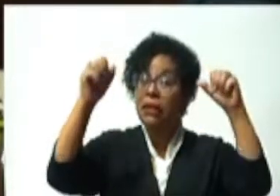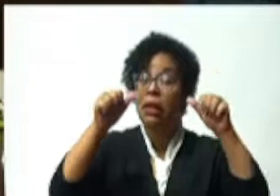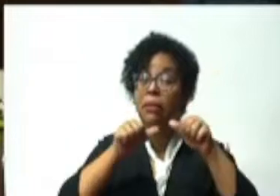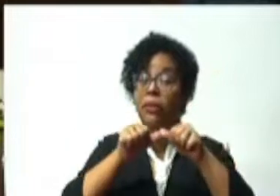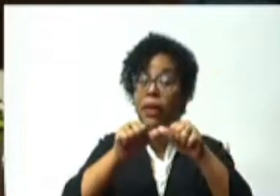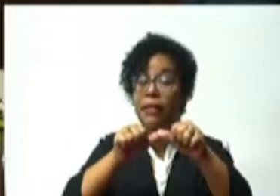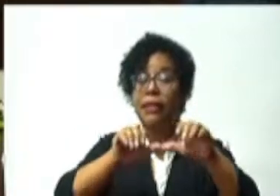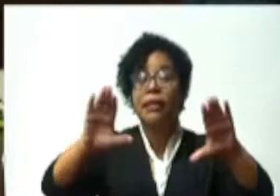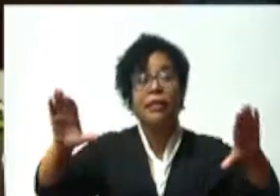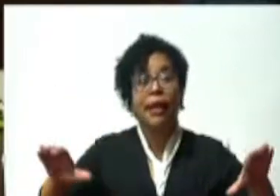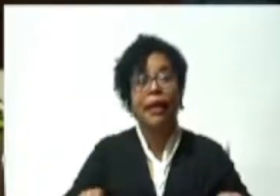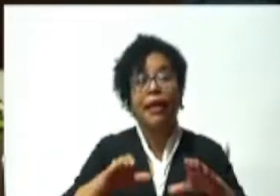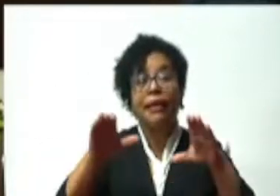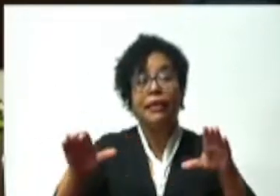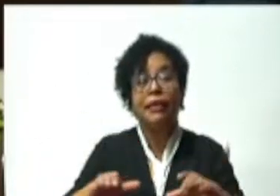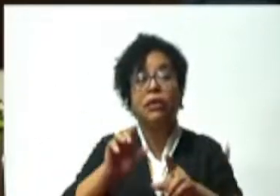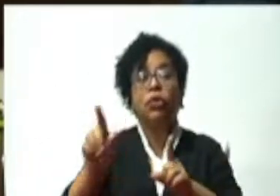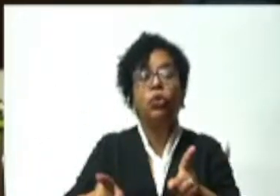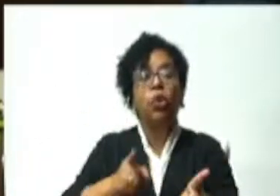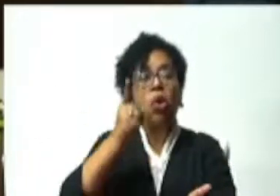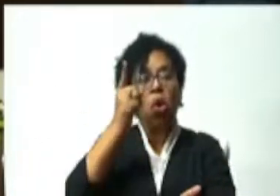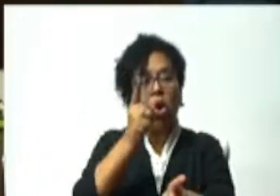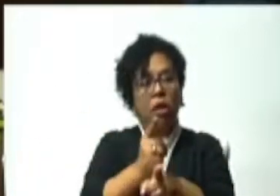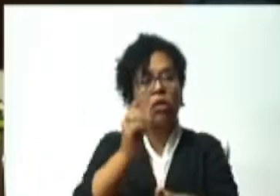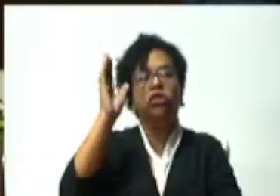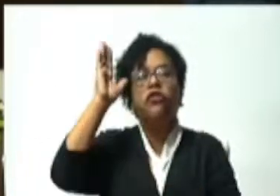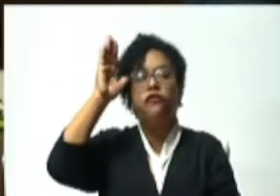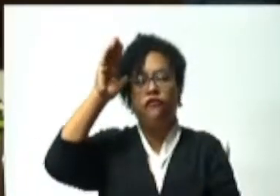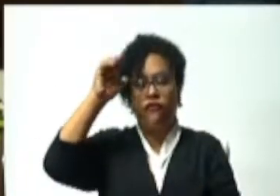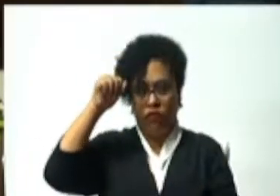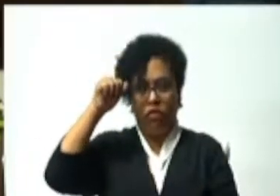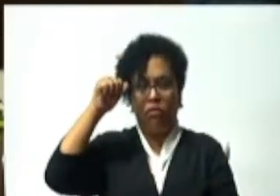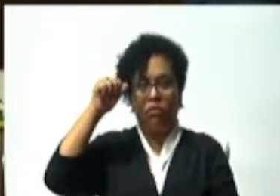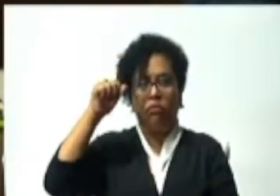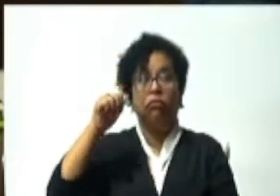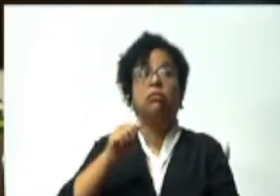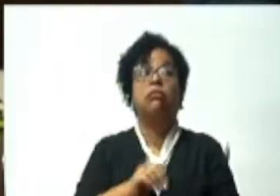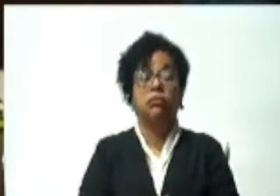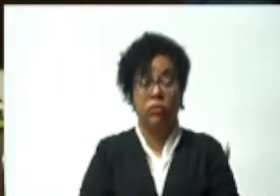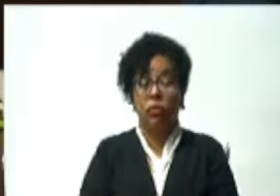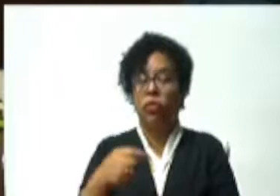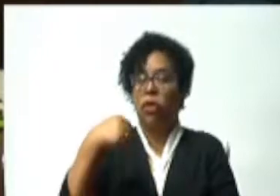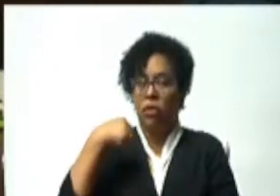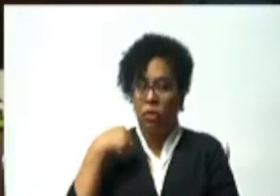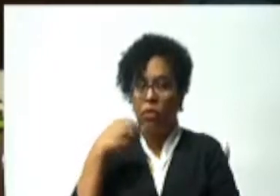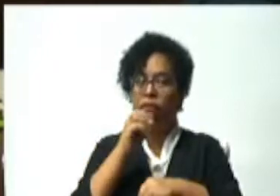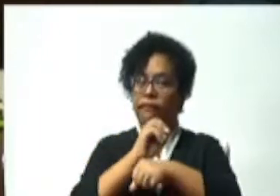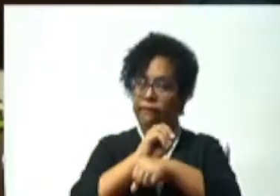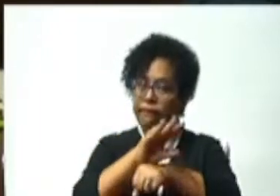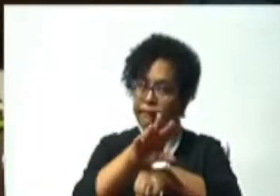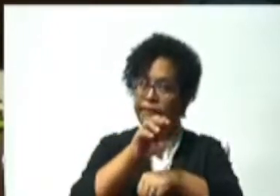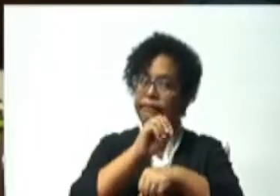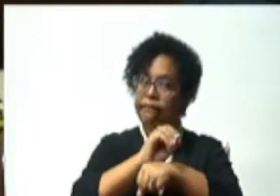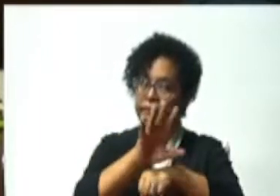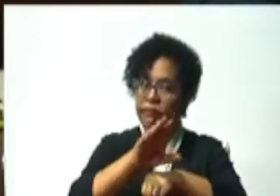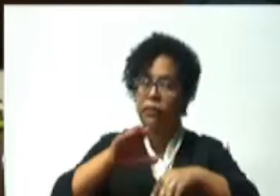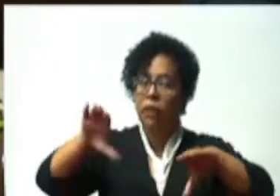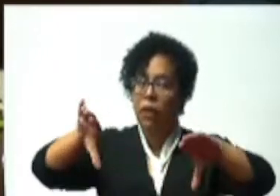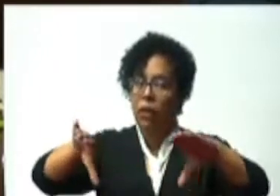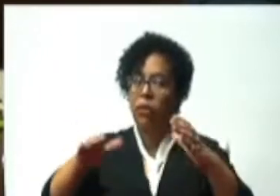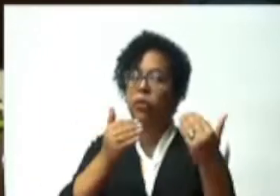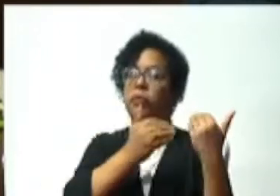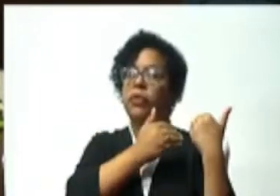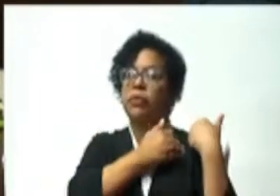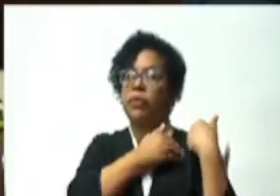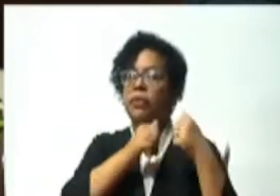Entonces, lo que yo le sugiero a la comisión y al presidente, que tal vez